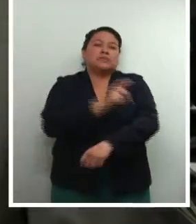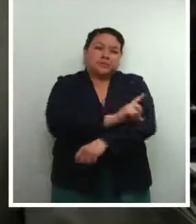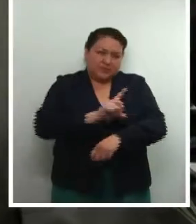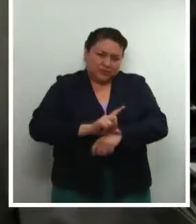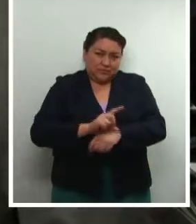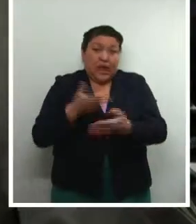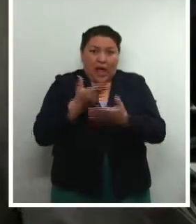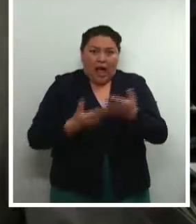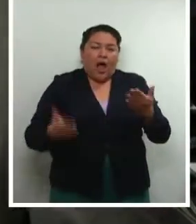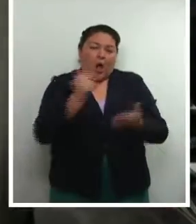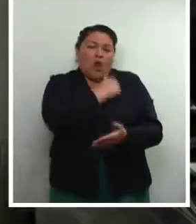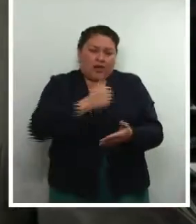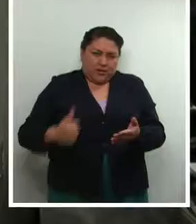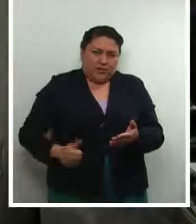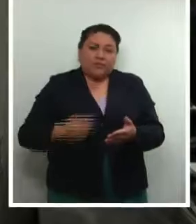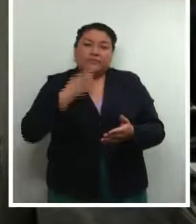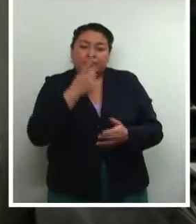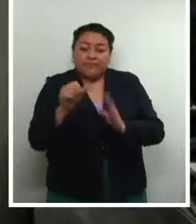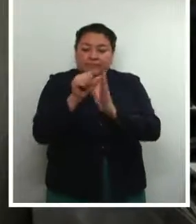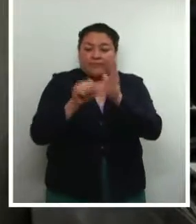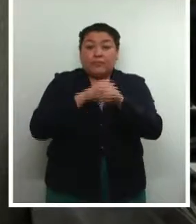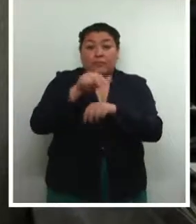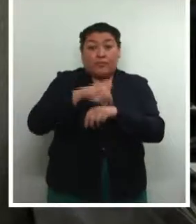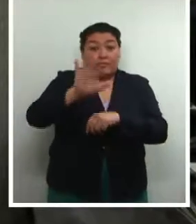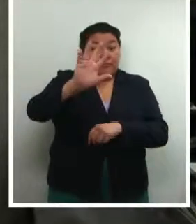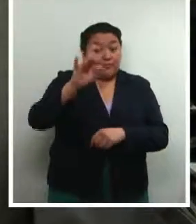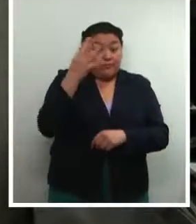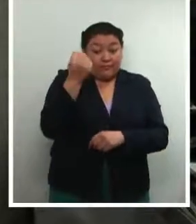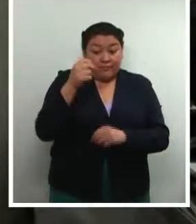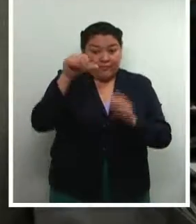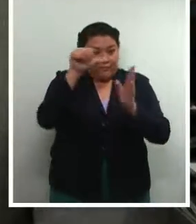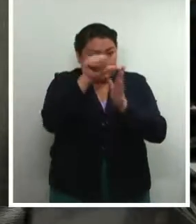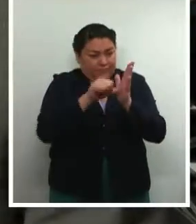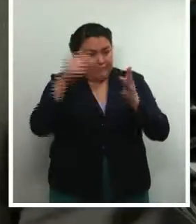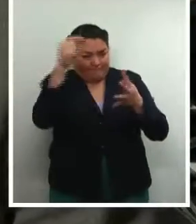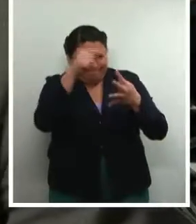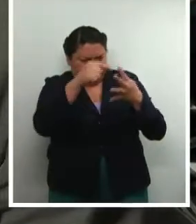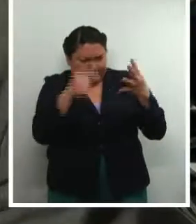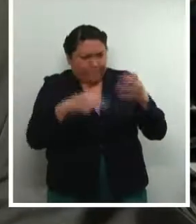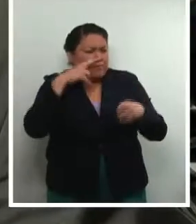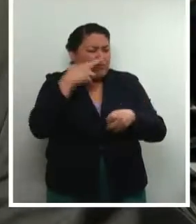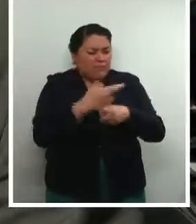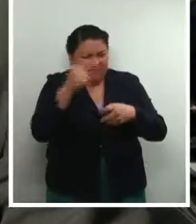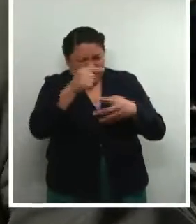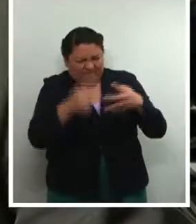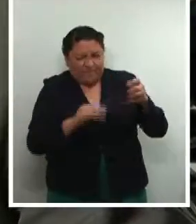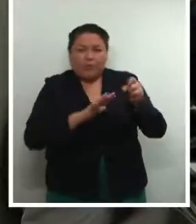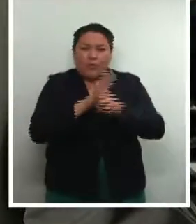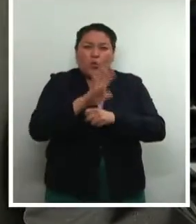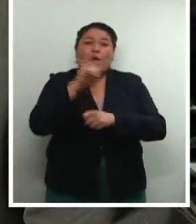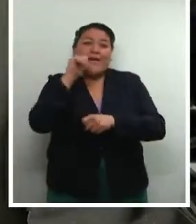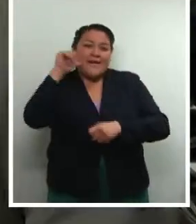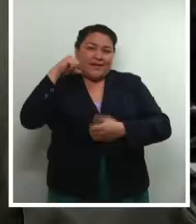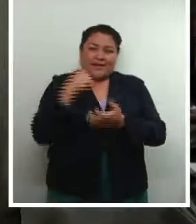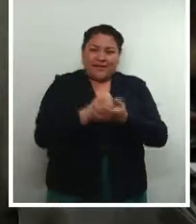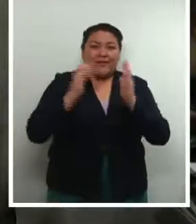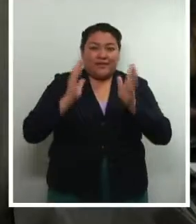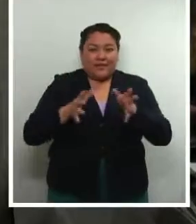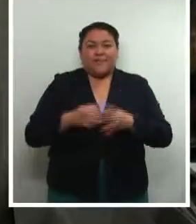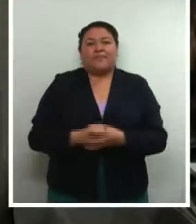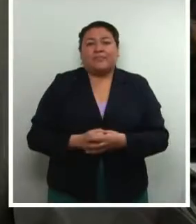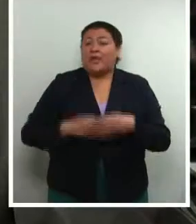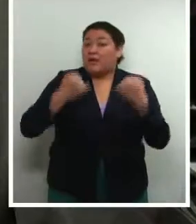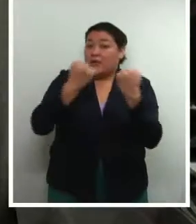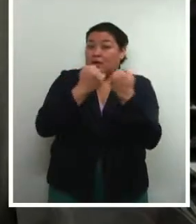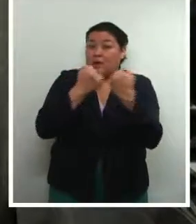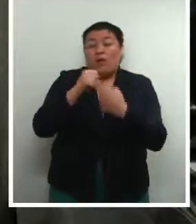contienen en el artículo 59 del proyecto de Constitución de la Ciudad de México. Otro artículo que fue